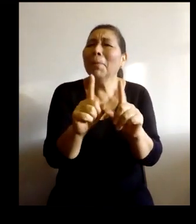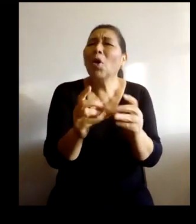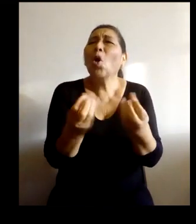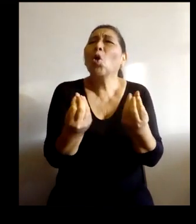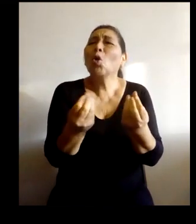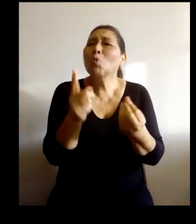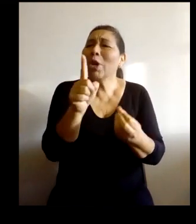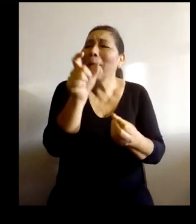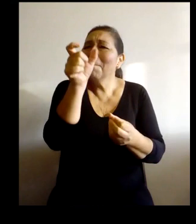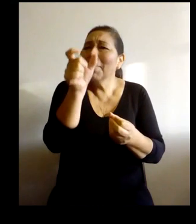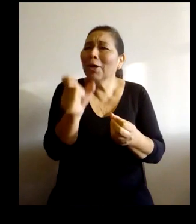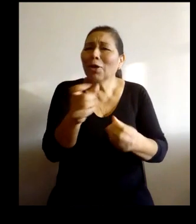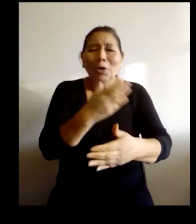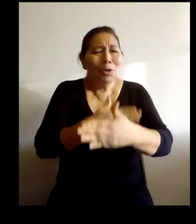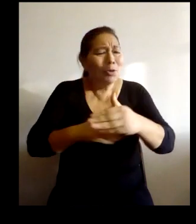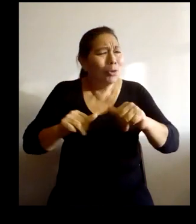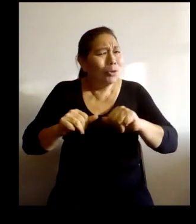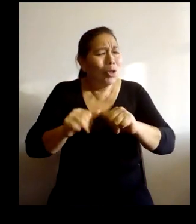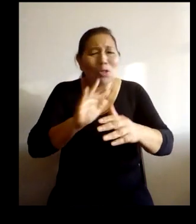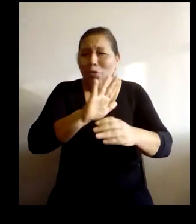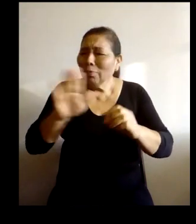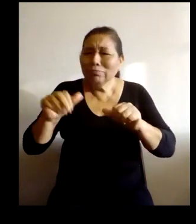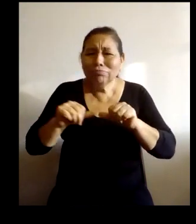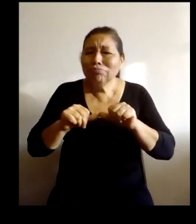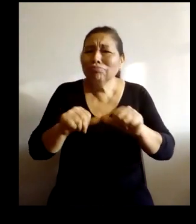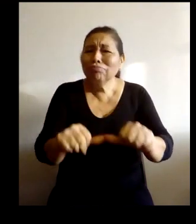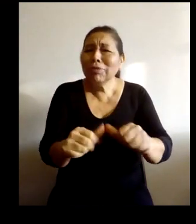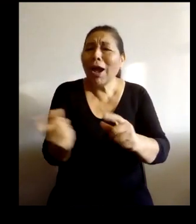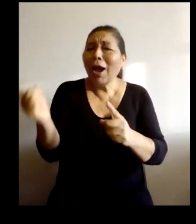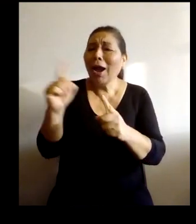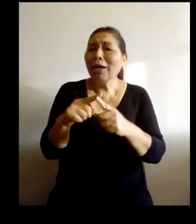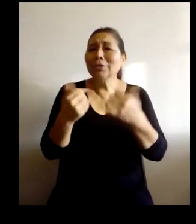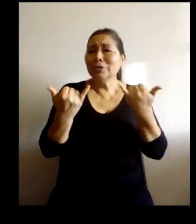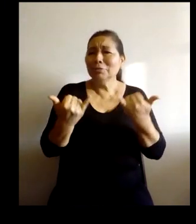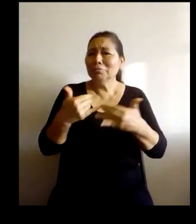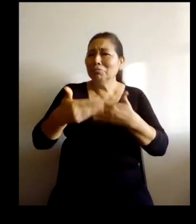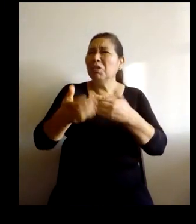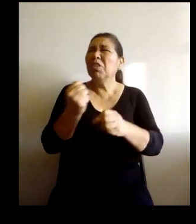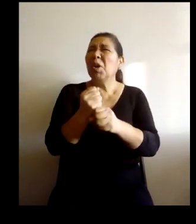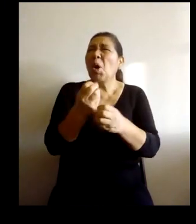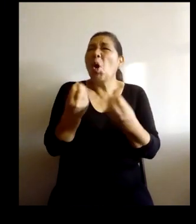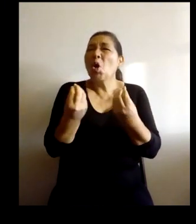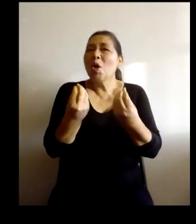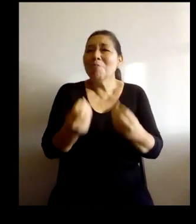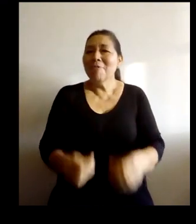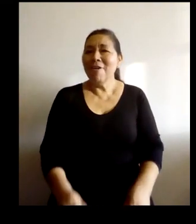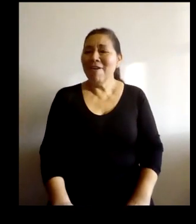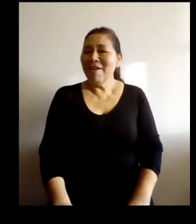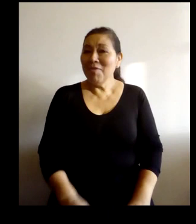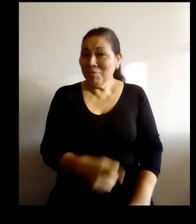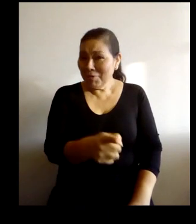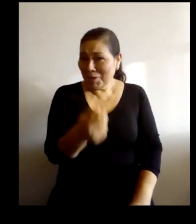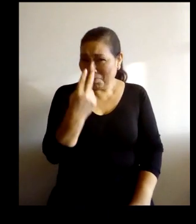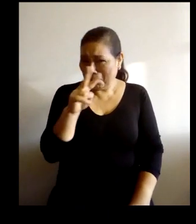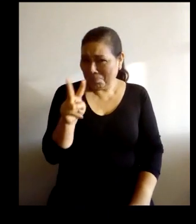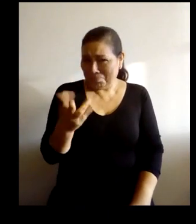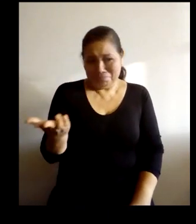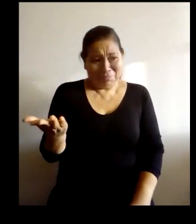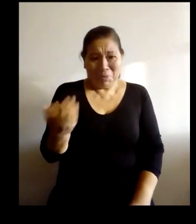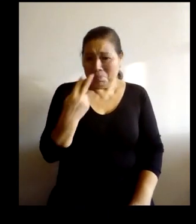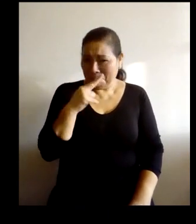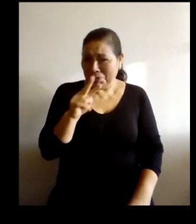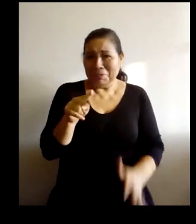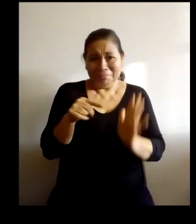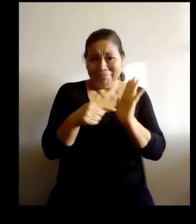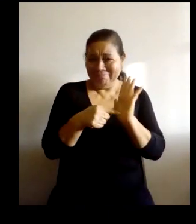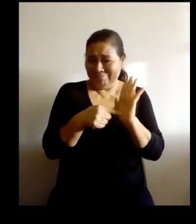pregunta es, ¿cómo una persona que tiene una invalidez total permanente, a la fecha, continúa laborando? Ustedes van a apreciar aquí,